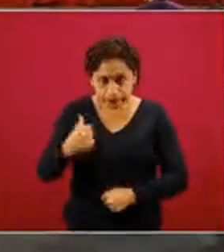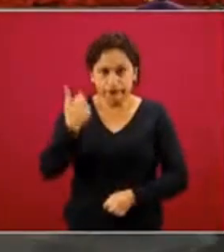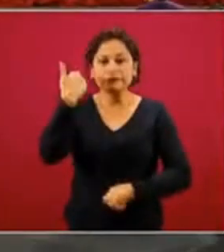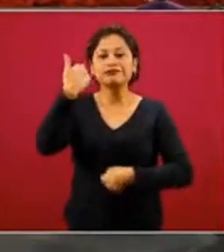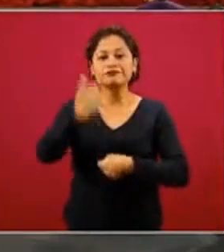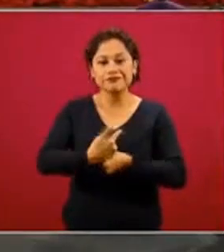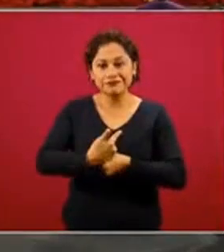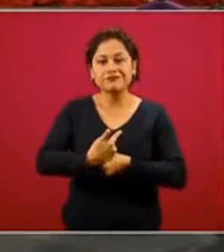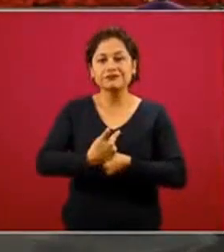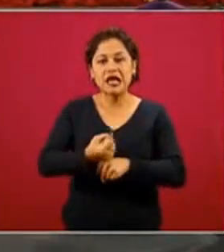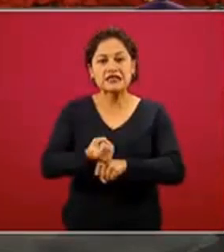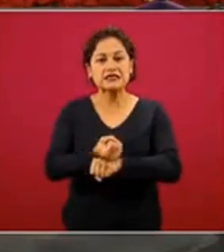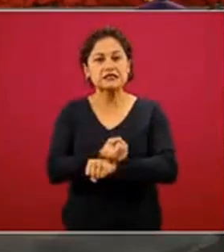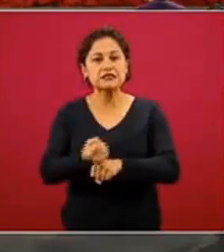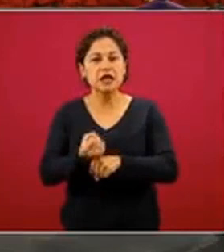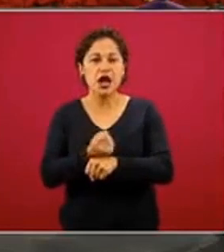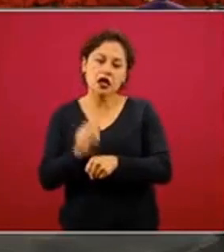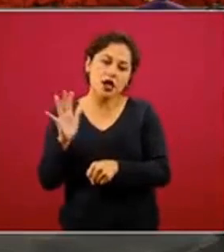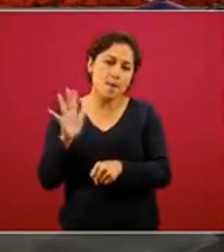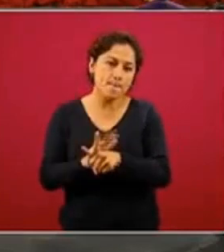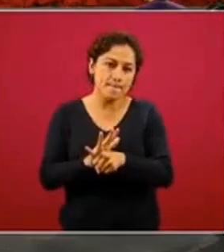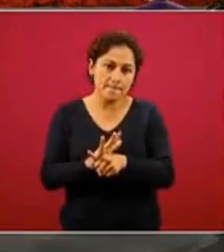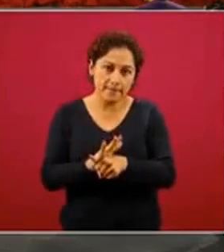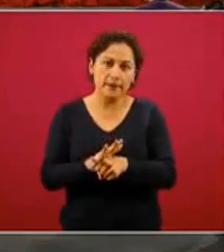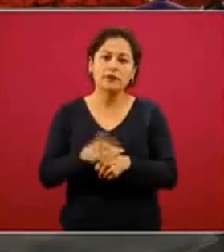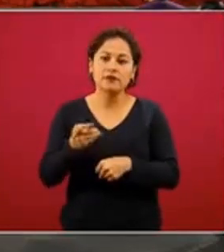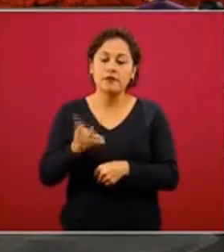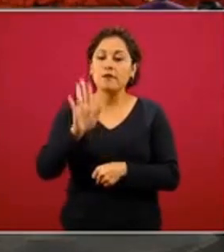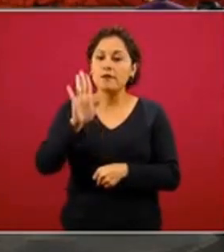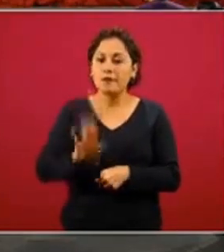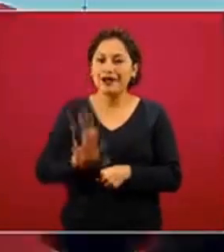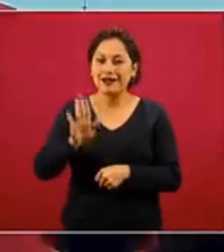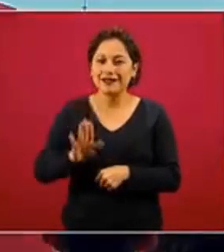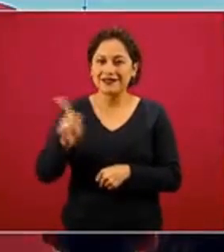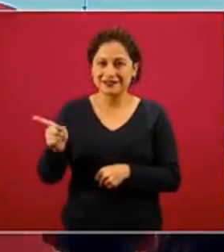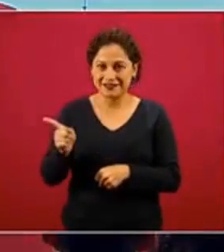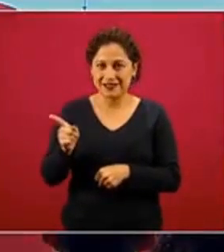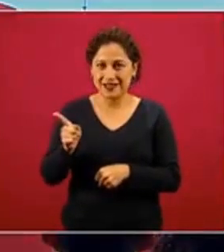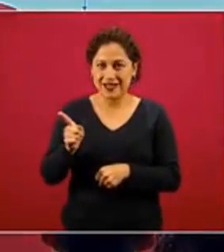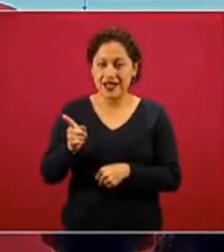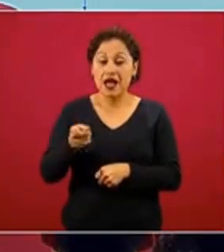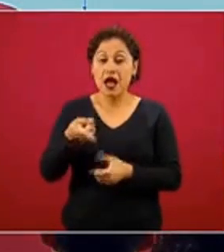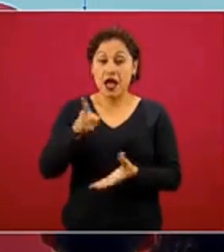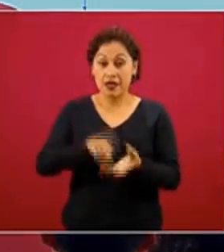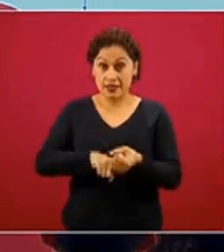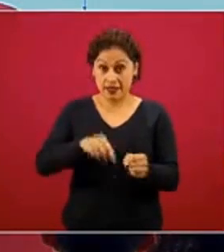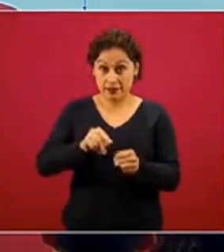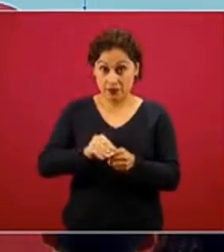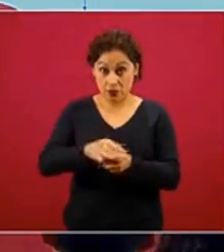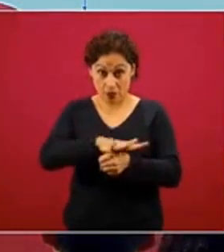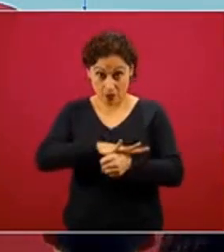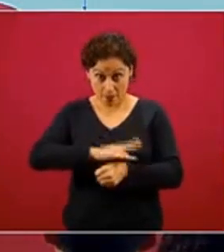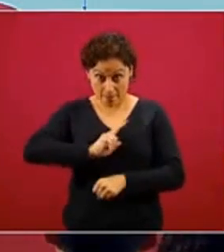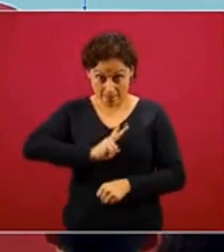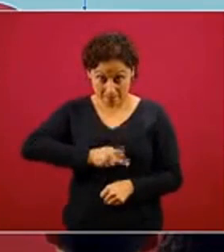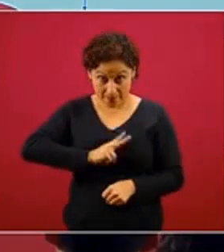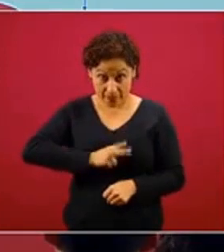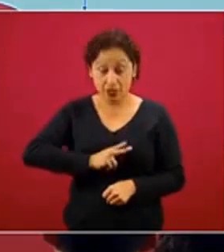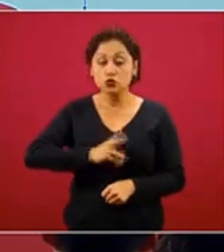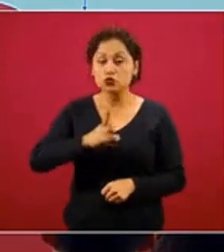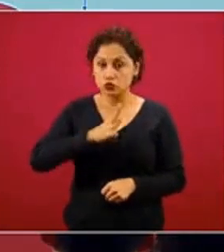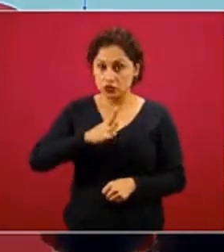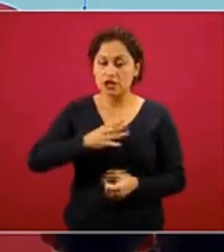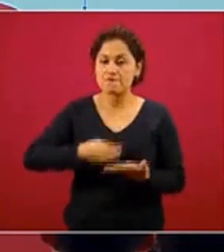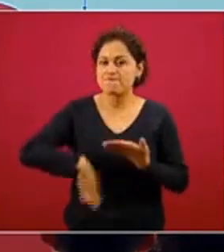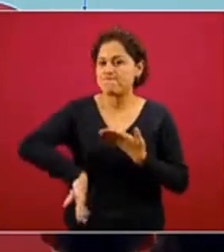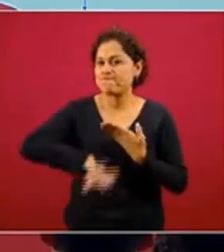Es posible que el angiotensinógeno que señalé al principio como vía de entrada del virus también ahí participe,